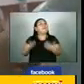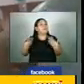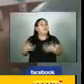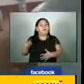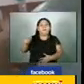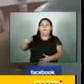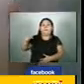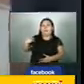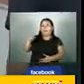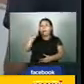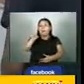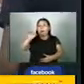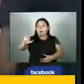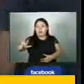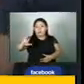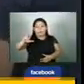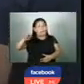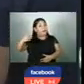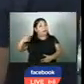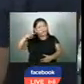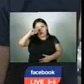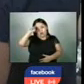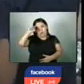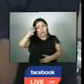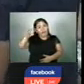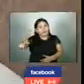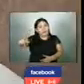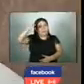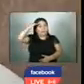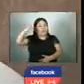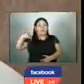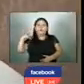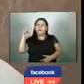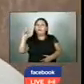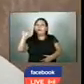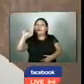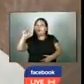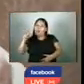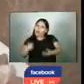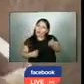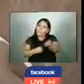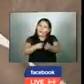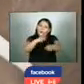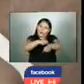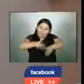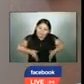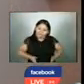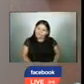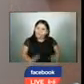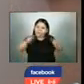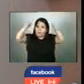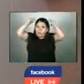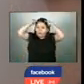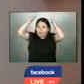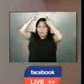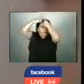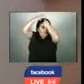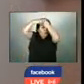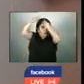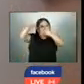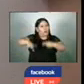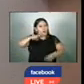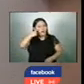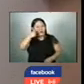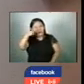15 años, Carla Villalta se ha desempeñado como enfermera de parto, ahora lo hace en el Hospital Nacional